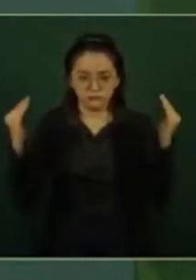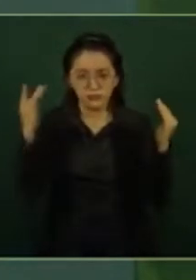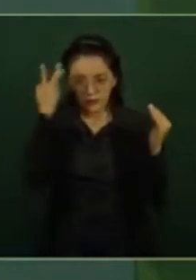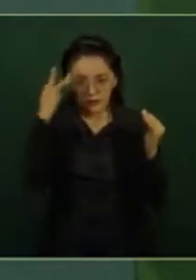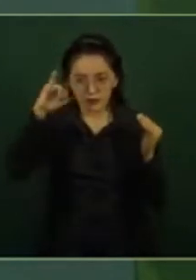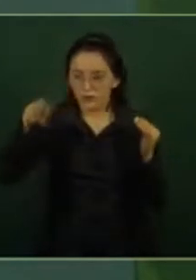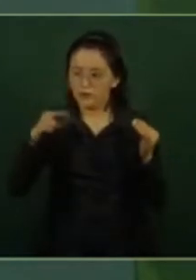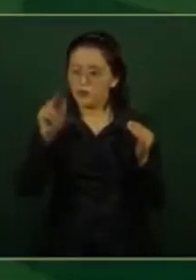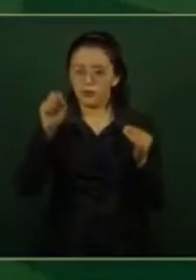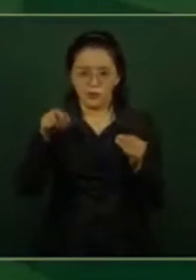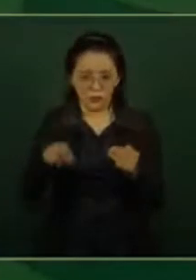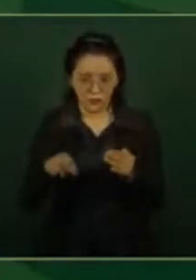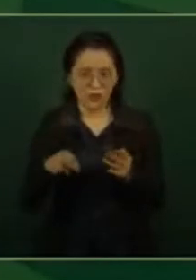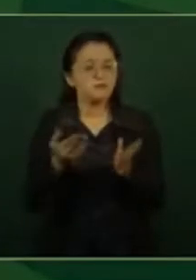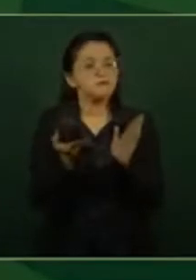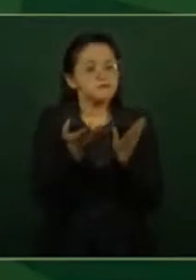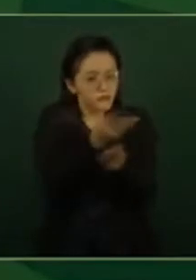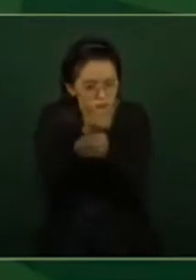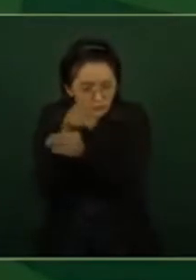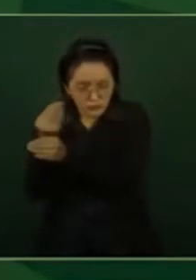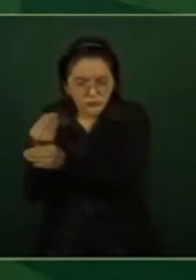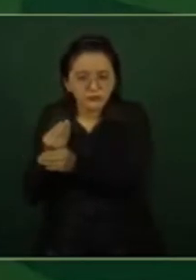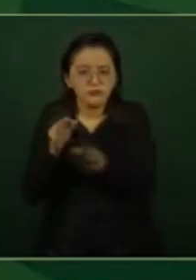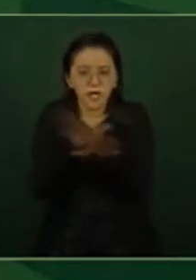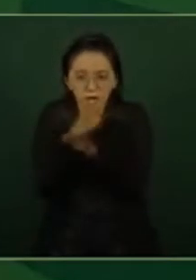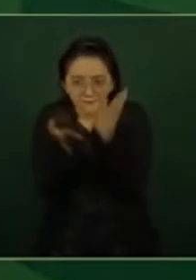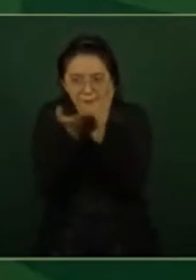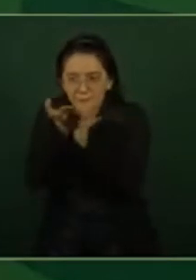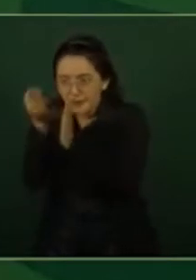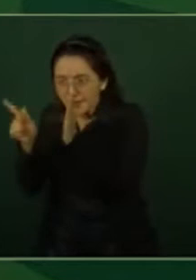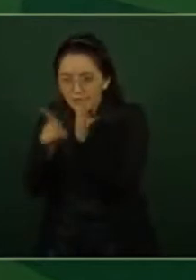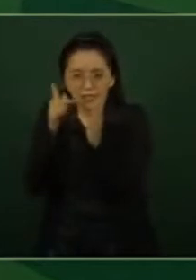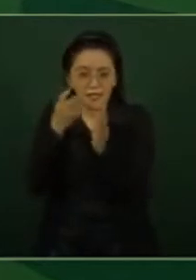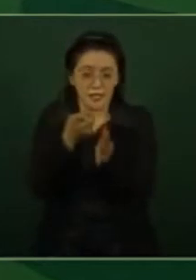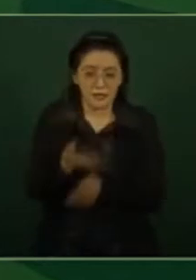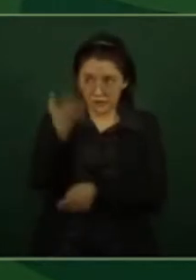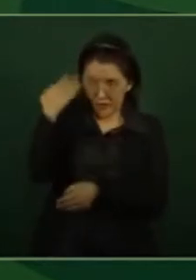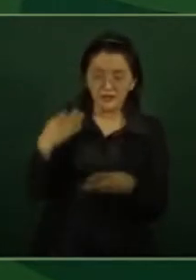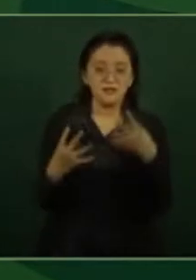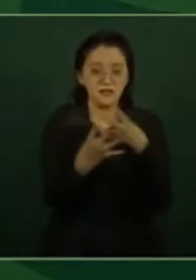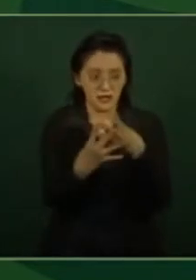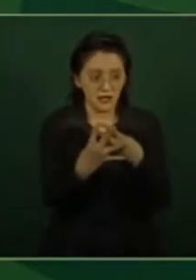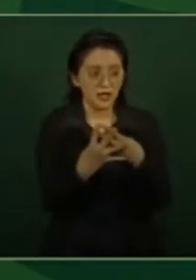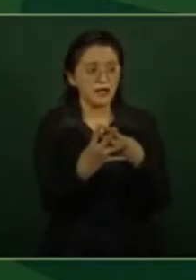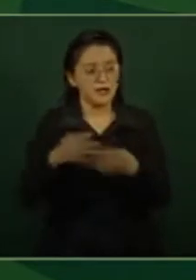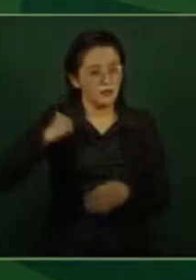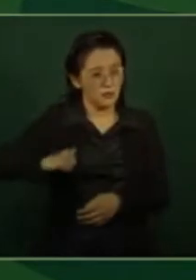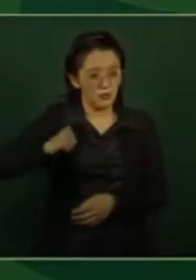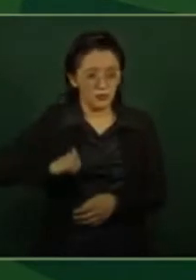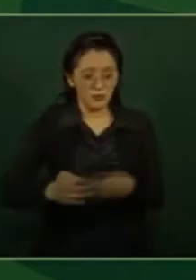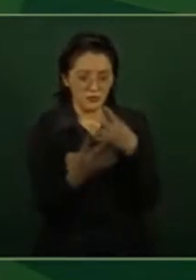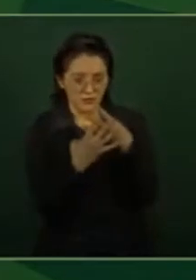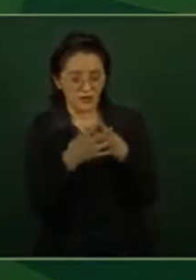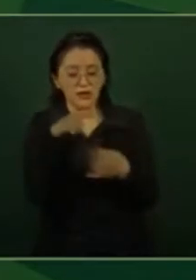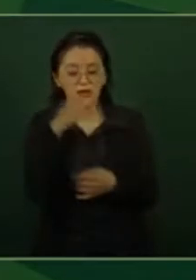el castillo, cárcel, que lo fue en su momento, de San Juan de